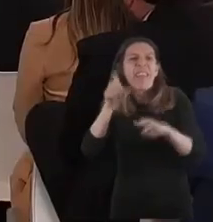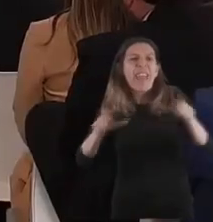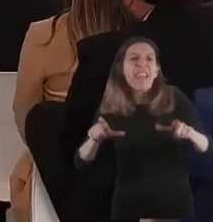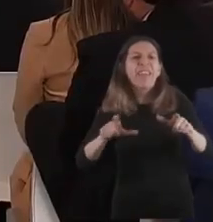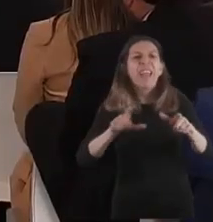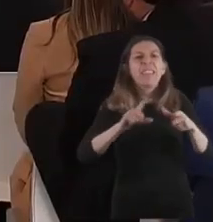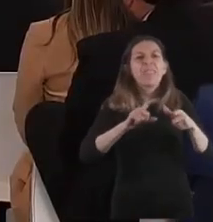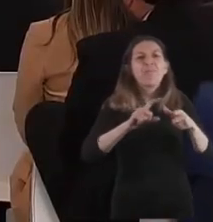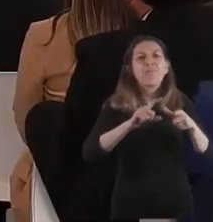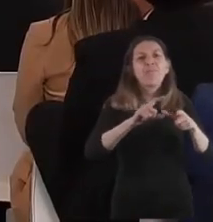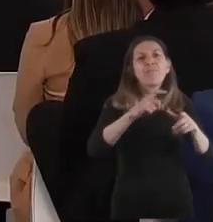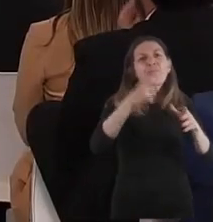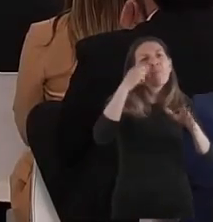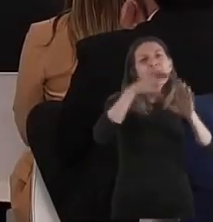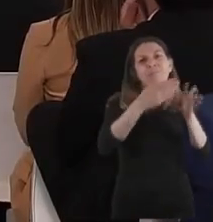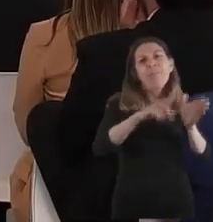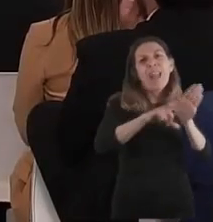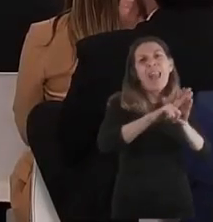legisladores,